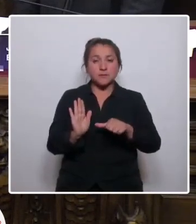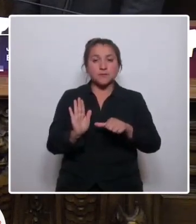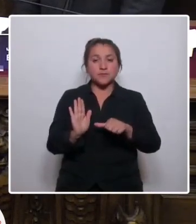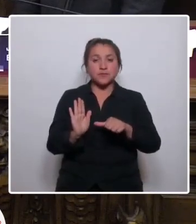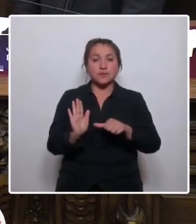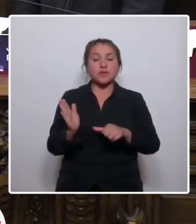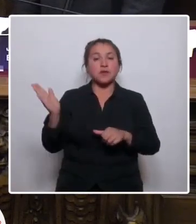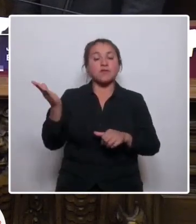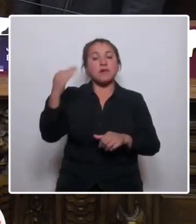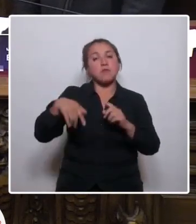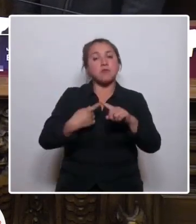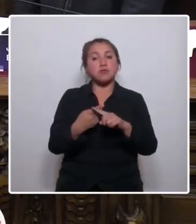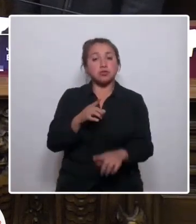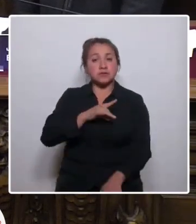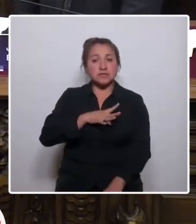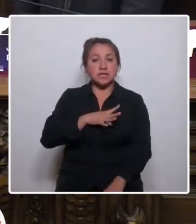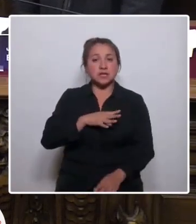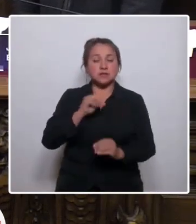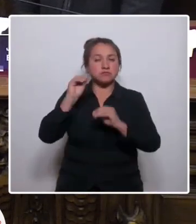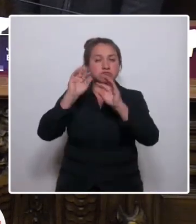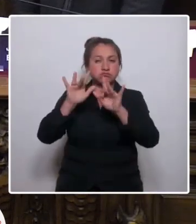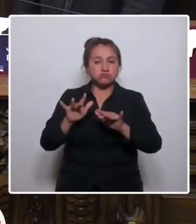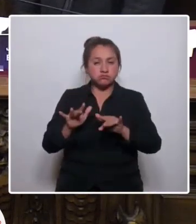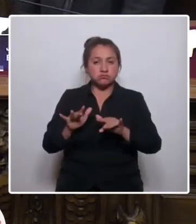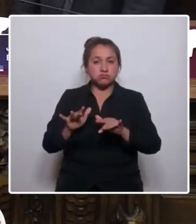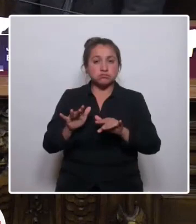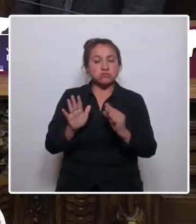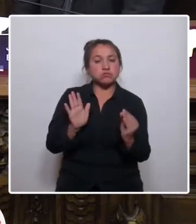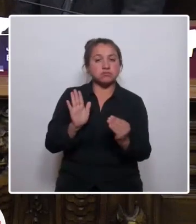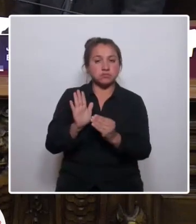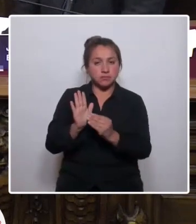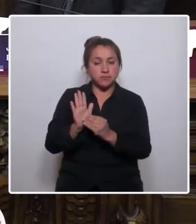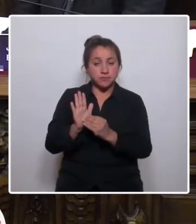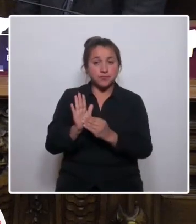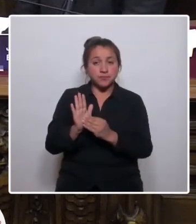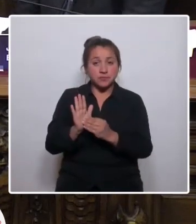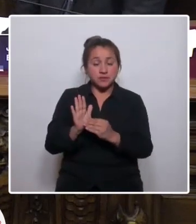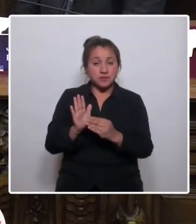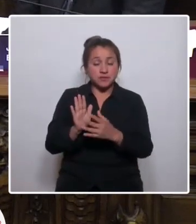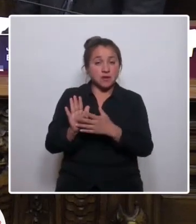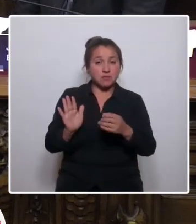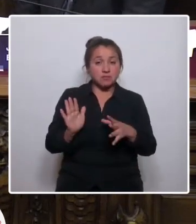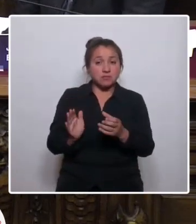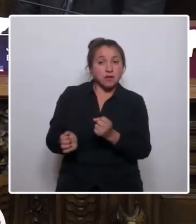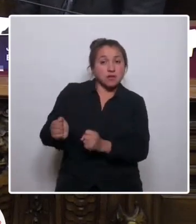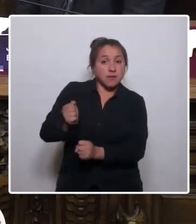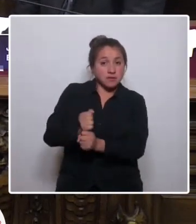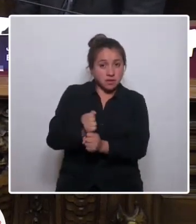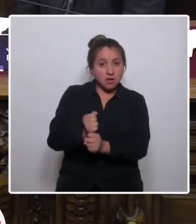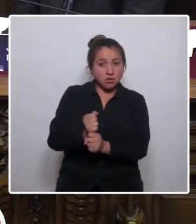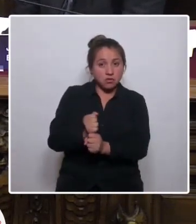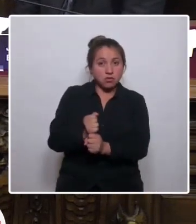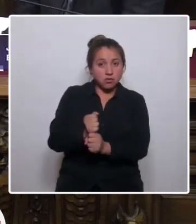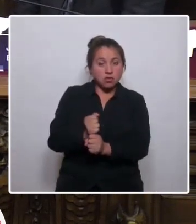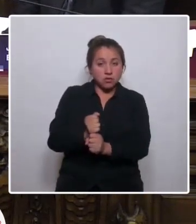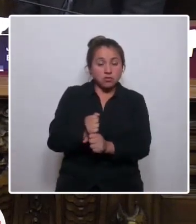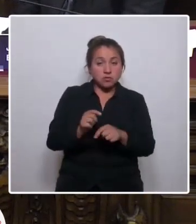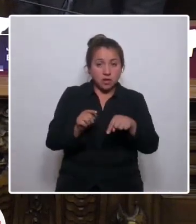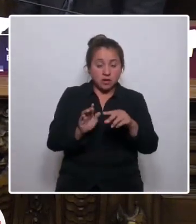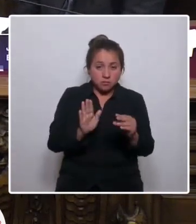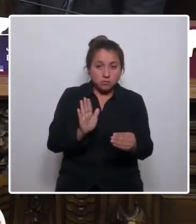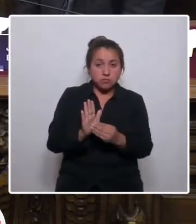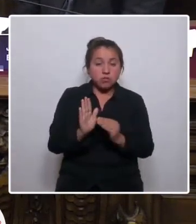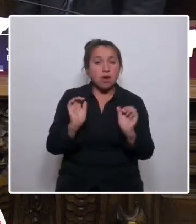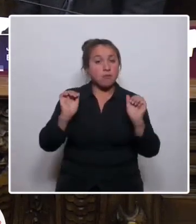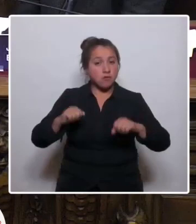Chile que está formulada al texto que acaba de ser sustituido. Por lo tanto, acaba de ser sustituido y